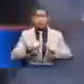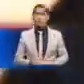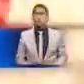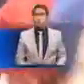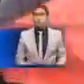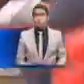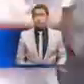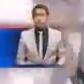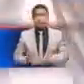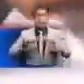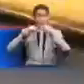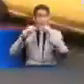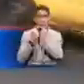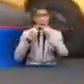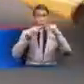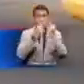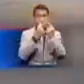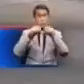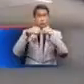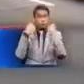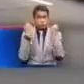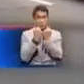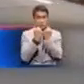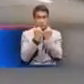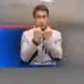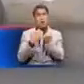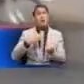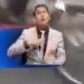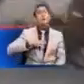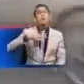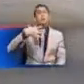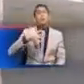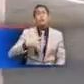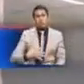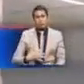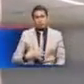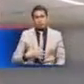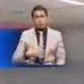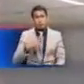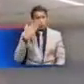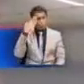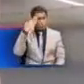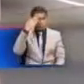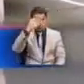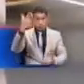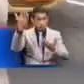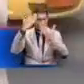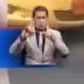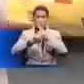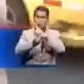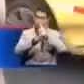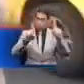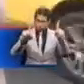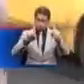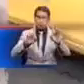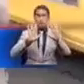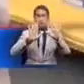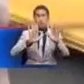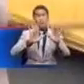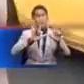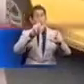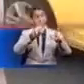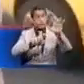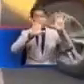Las organizaciones sociales han resaltado que esto no tiene ningún tinte político, que es netamente ciudadano y que de diferentes